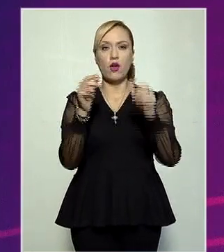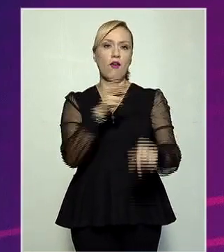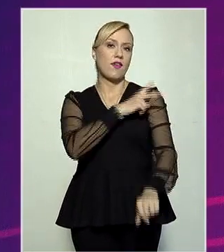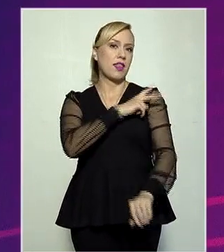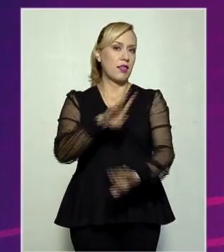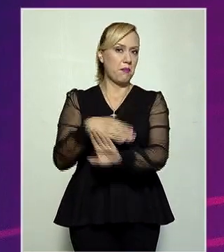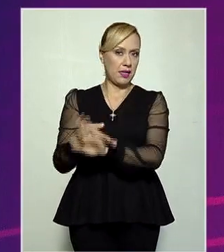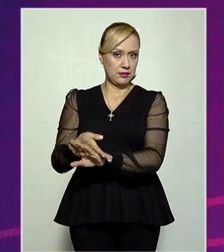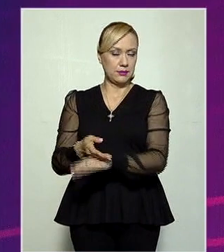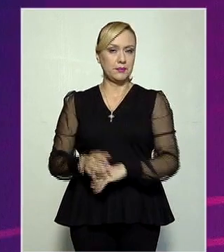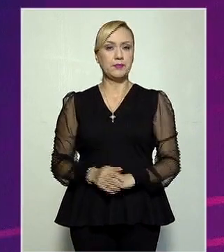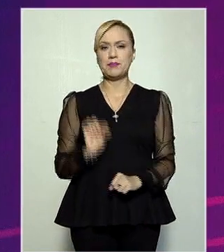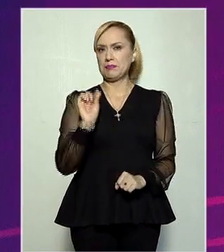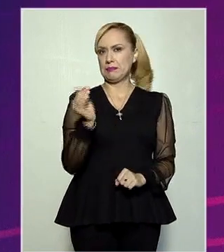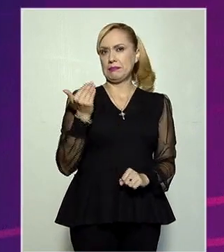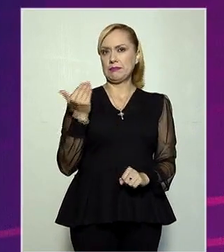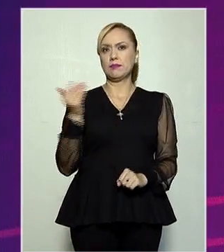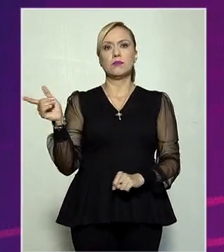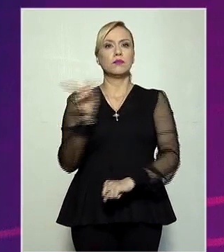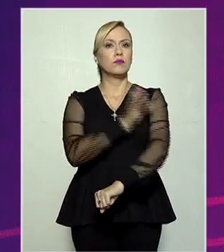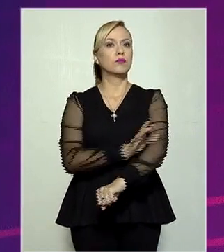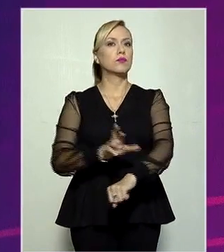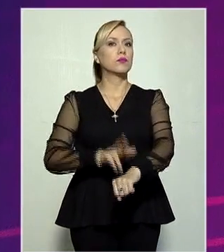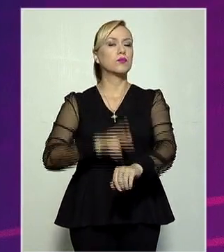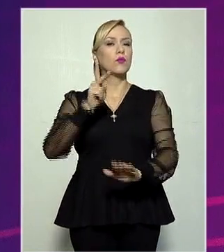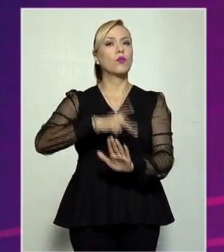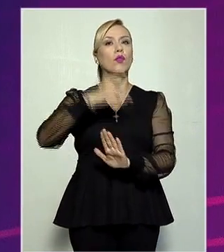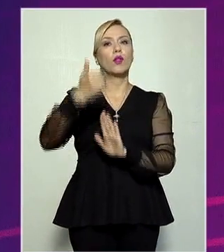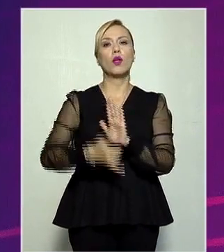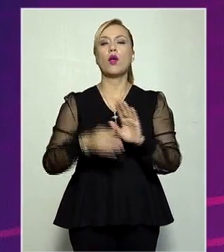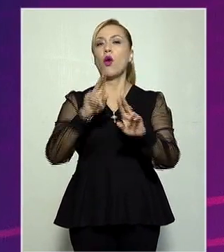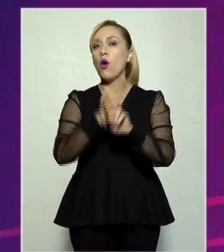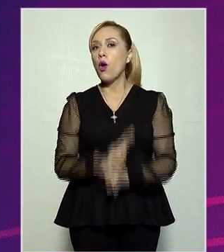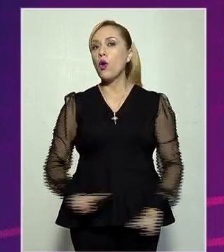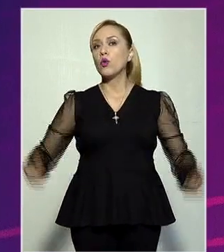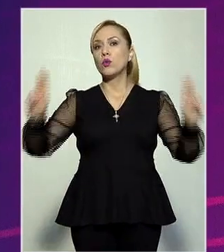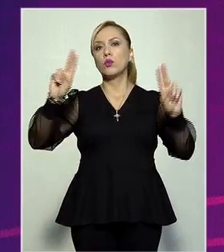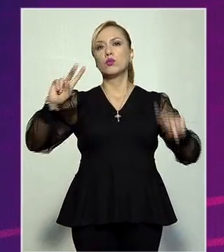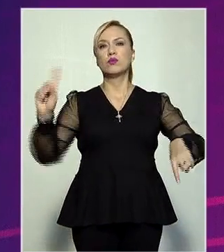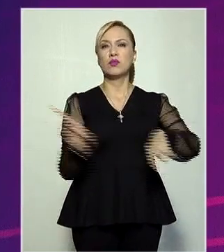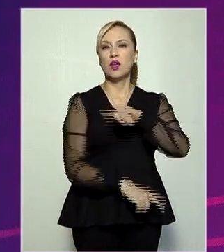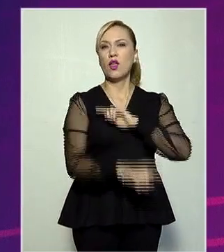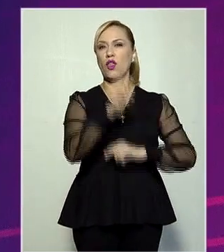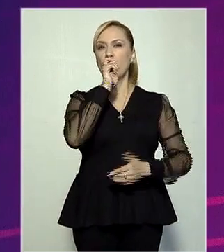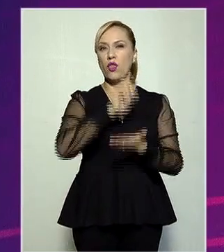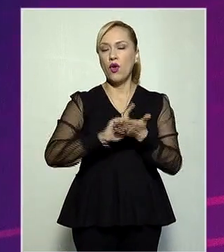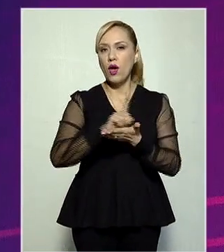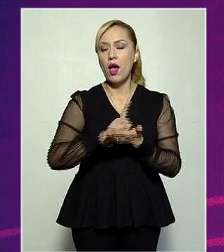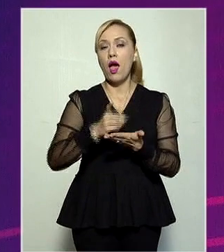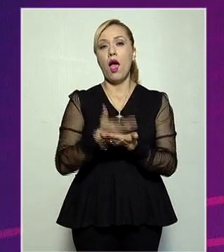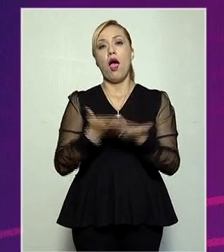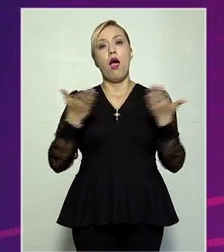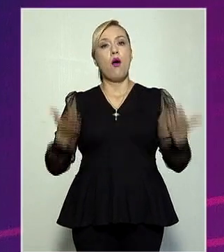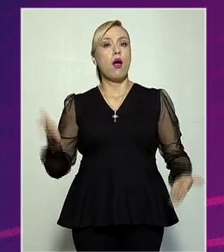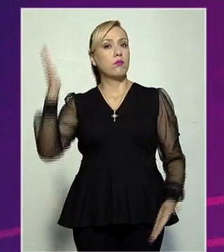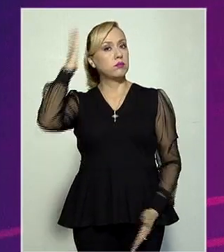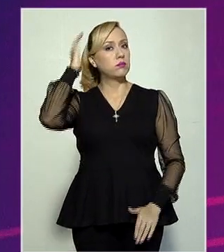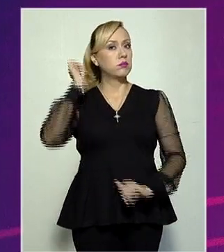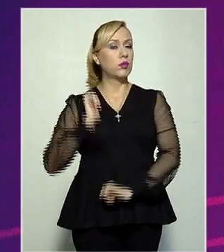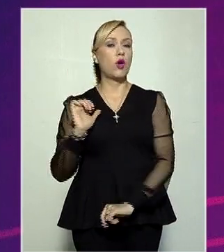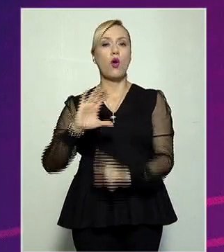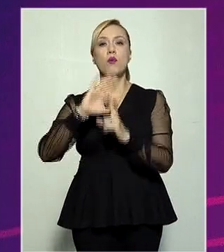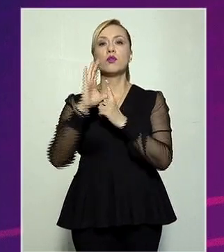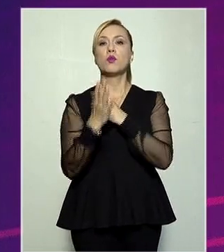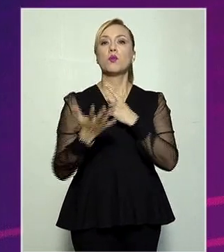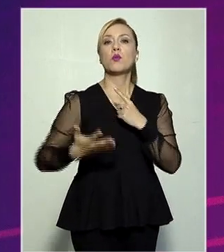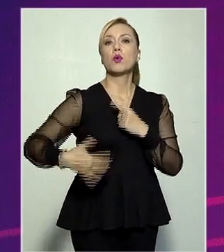Víctimas. Recientemente fue coordinador del proyecto en la Oficina de las Naciones Unidas contra la Droga y el Delito y actualmente es titular de la Comisión de Búsqueda